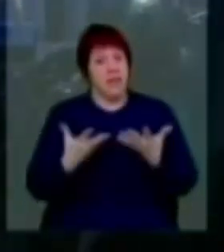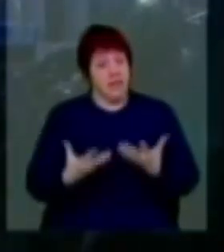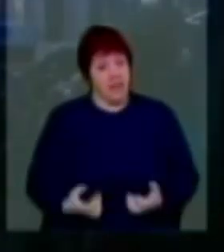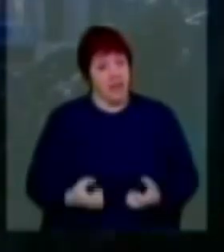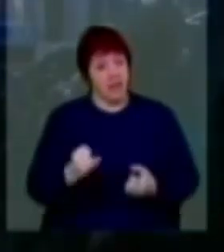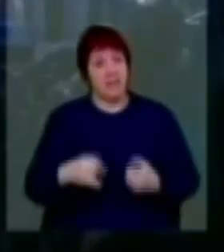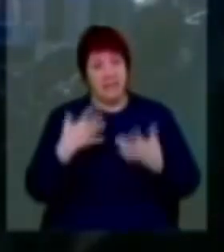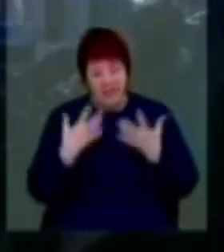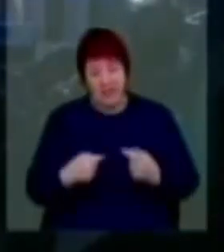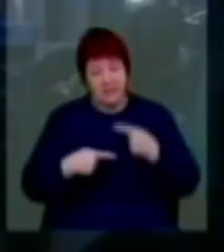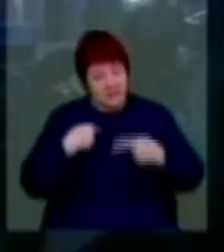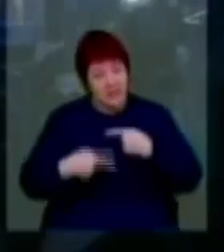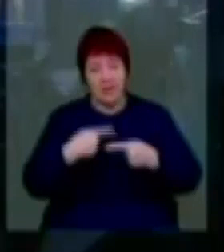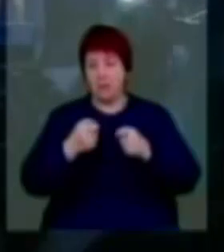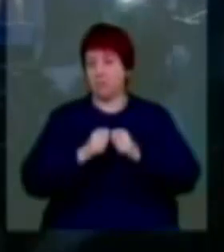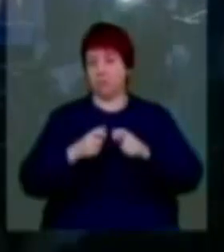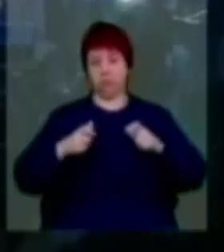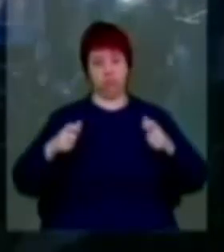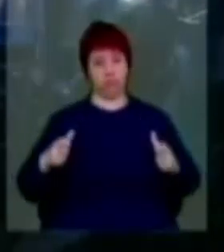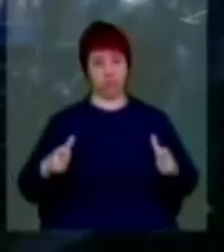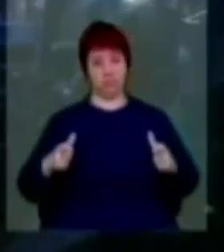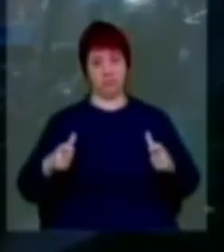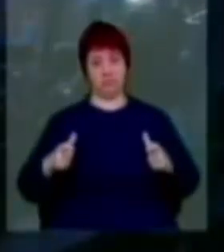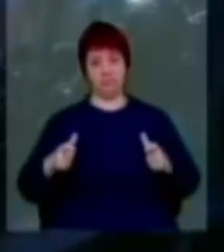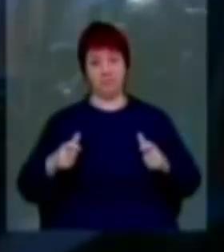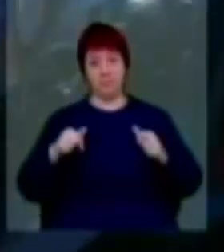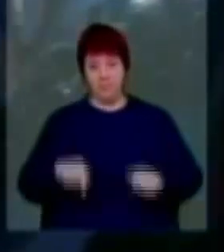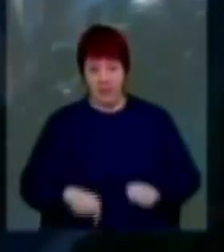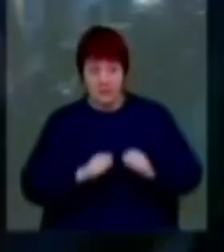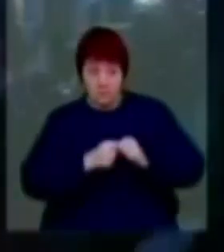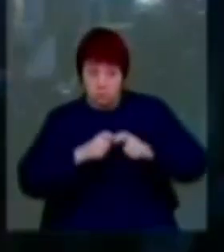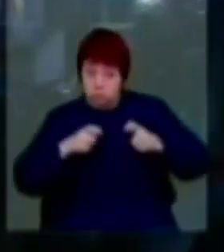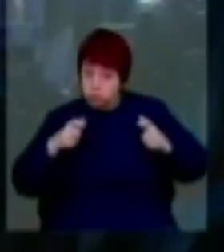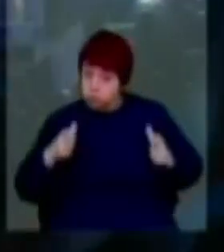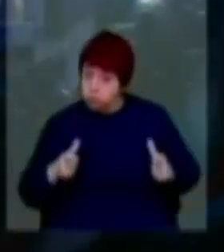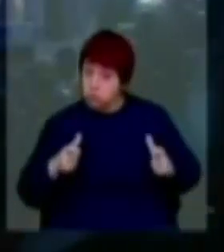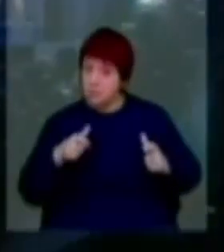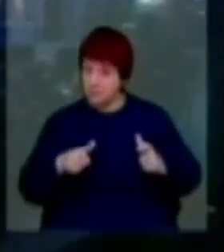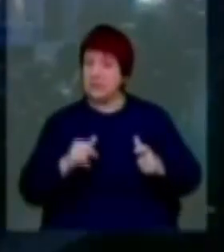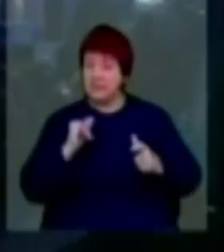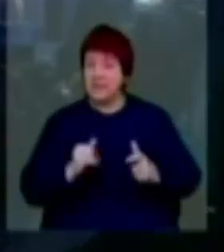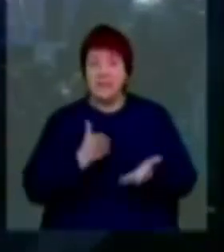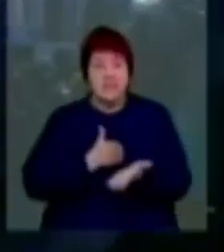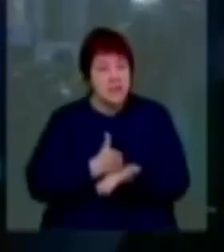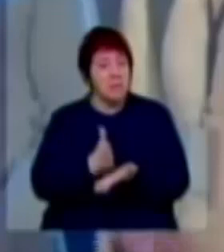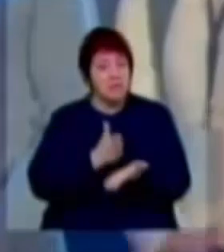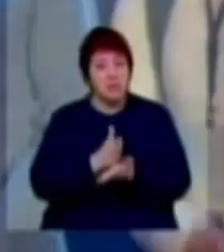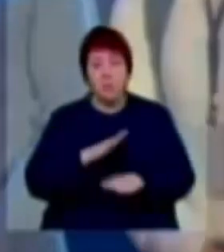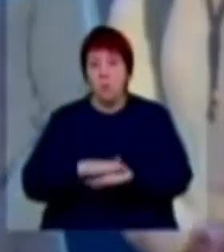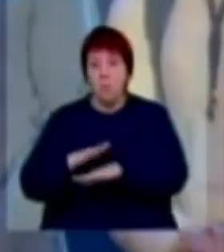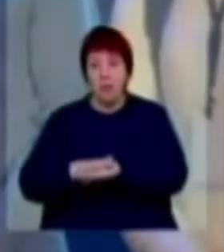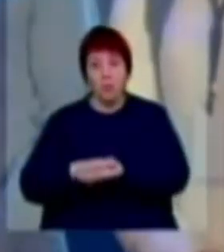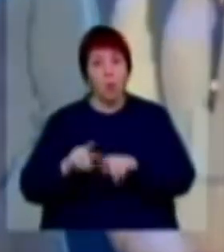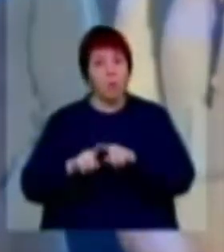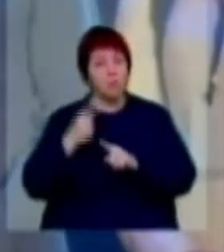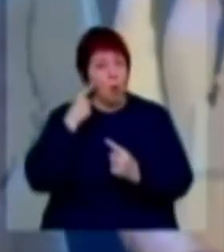seguir creciendo crecer crecer teniendo siempre como Punto de partida